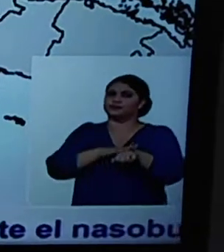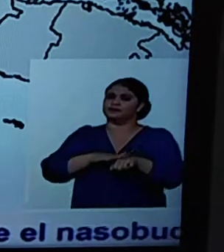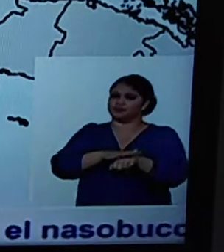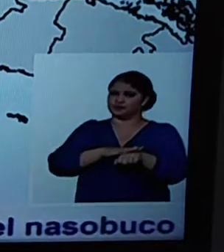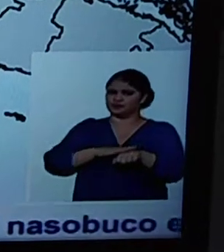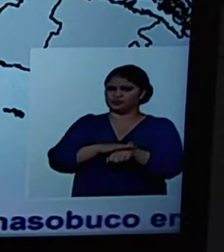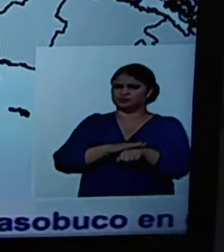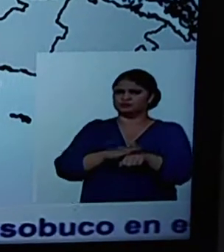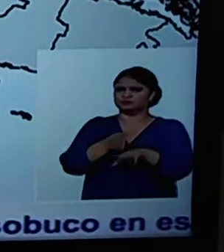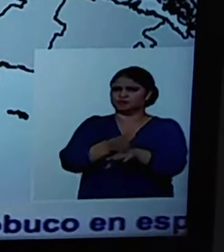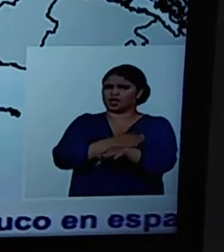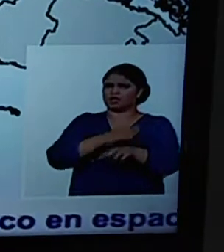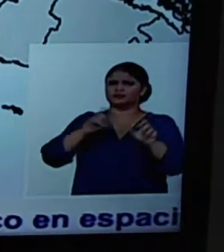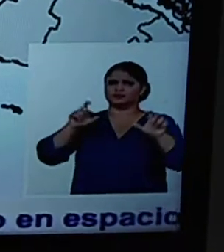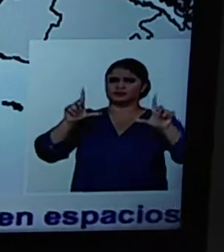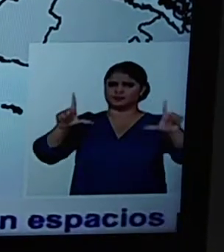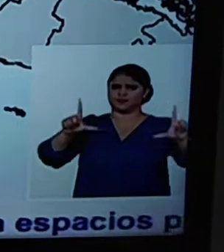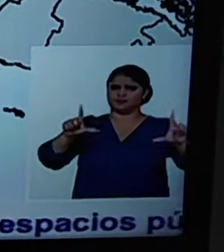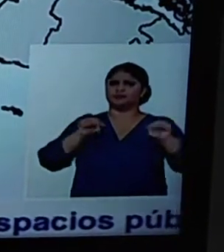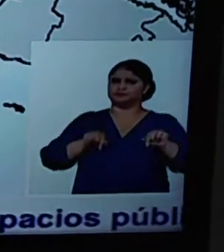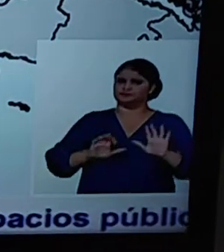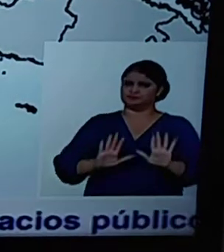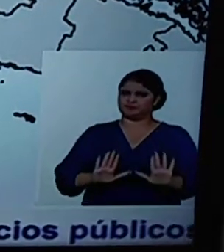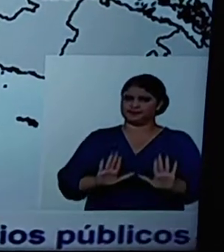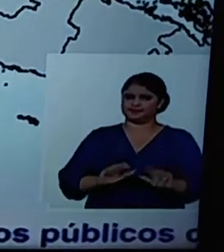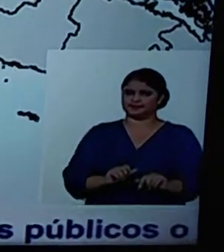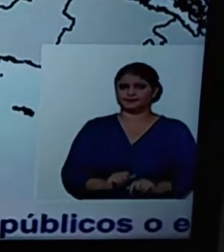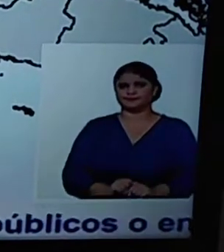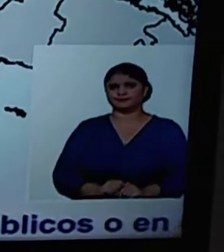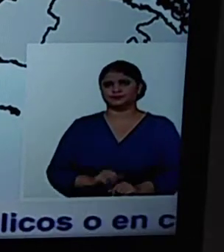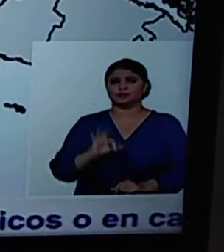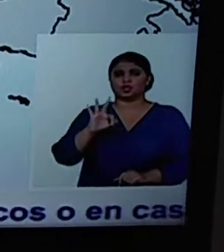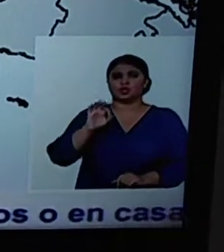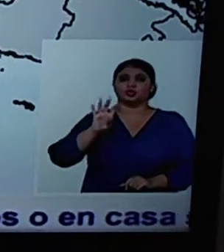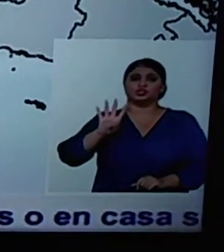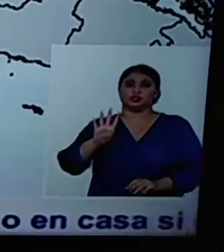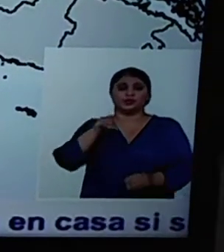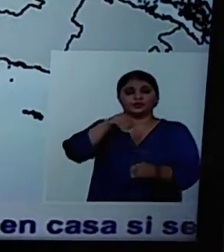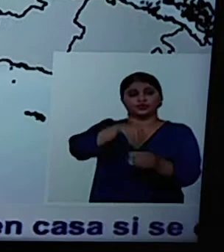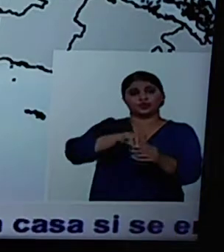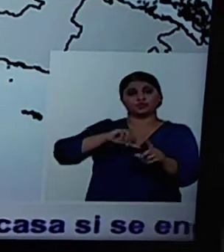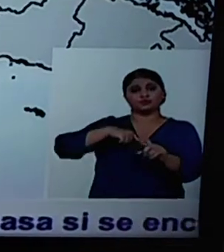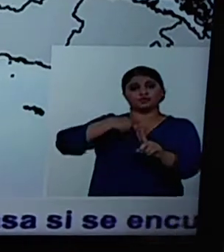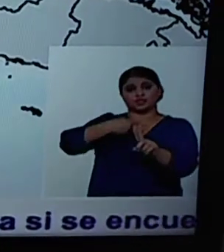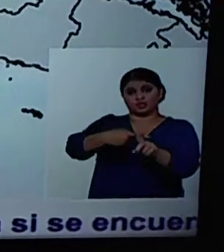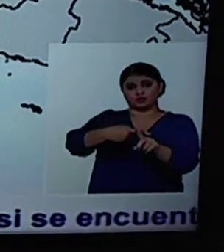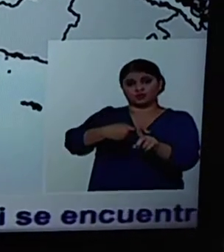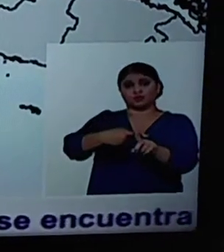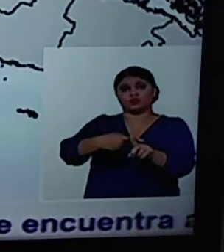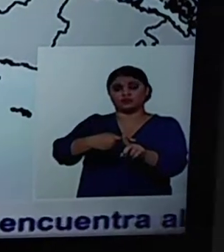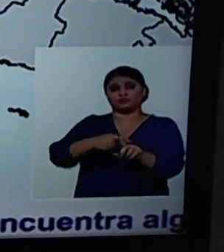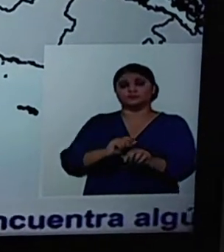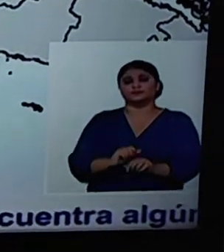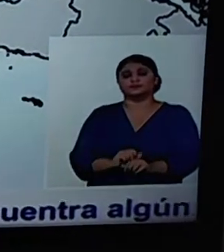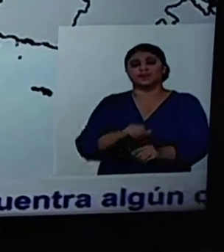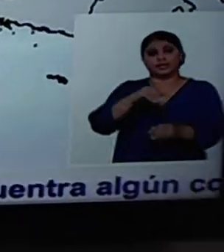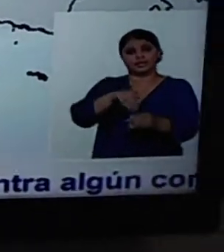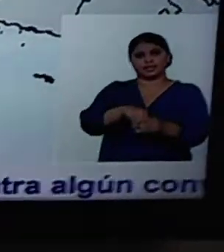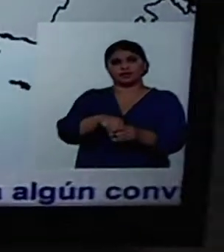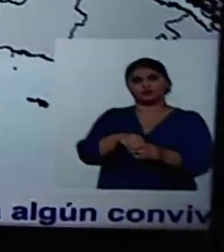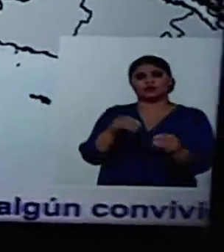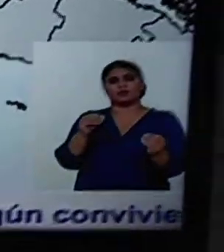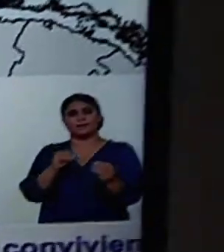antes del mapa, rectificar que 84 de los diagnosticados ayer, el 6,9%, pues tienen fuente de